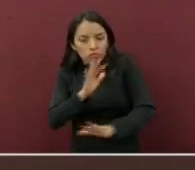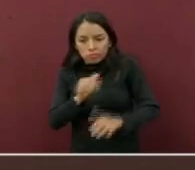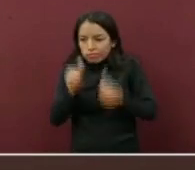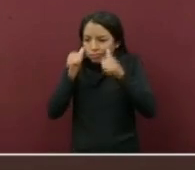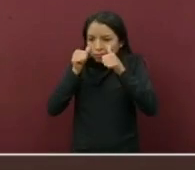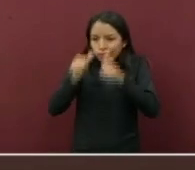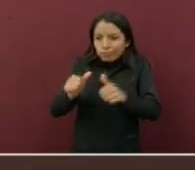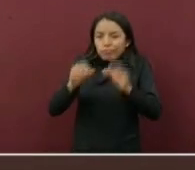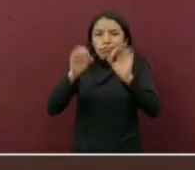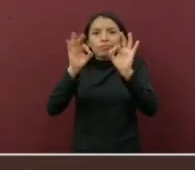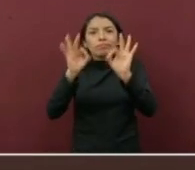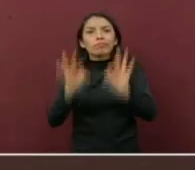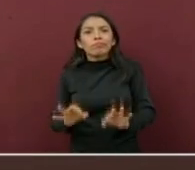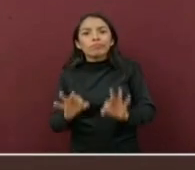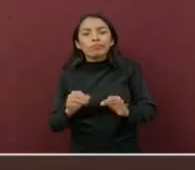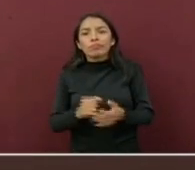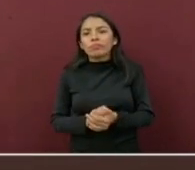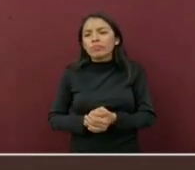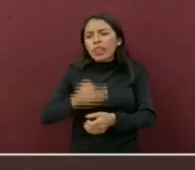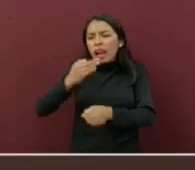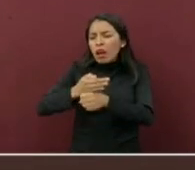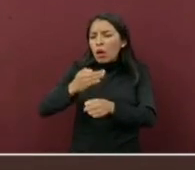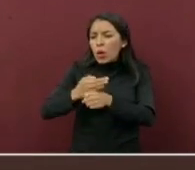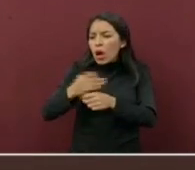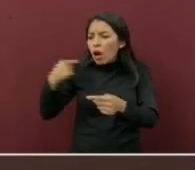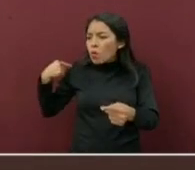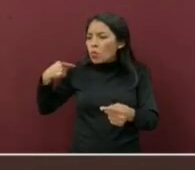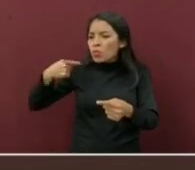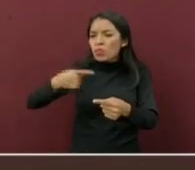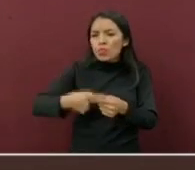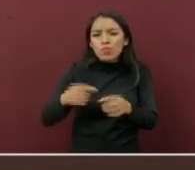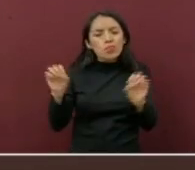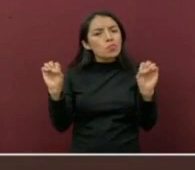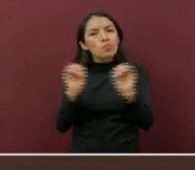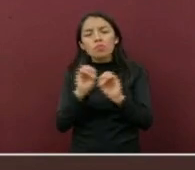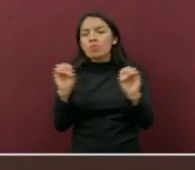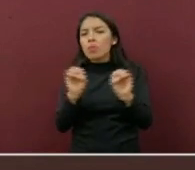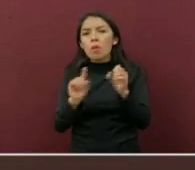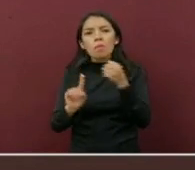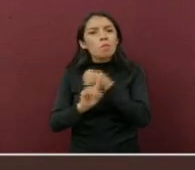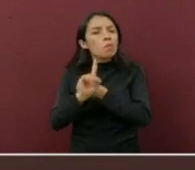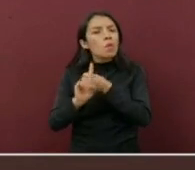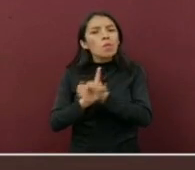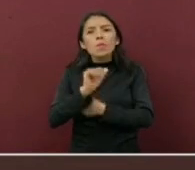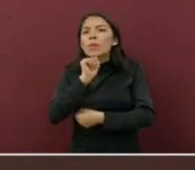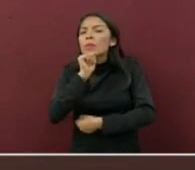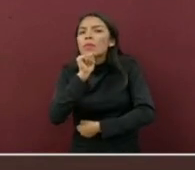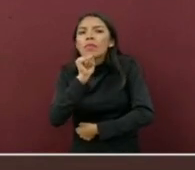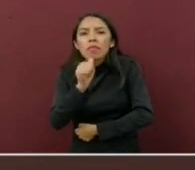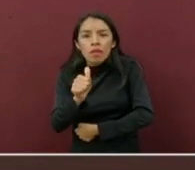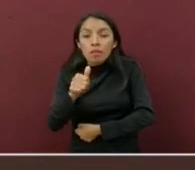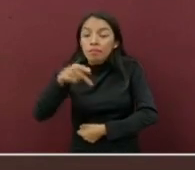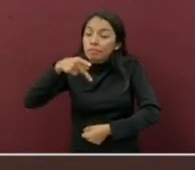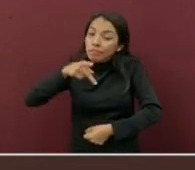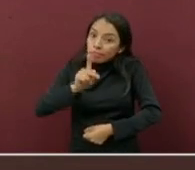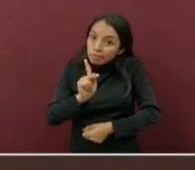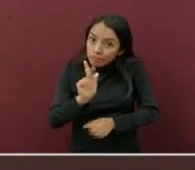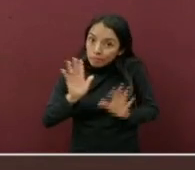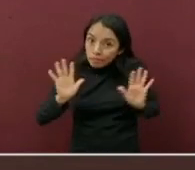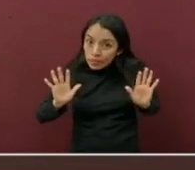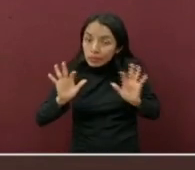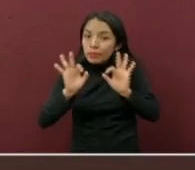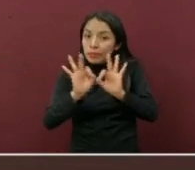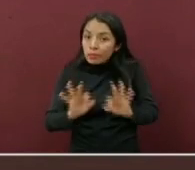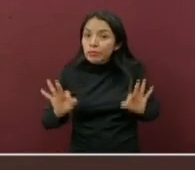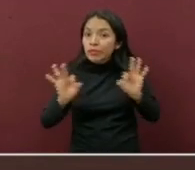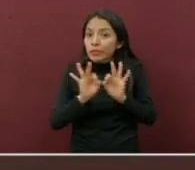al momento no se ha reportado ninguna situación de estas sin embargo si